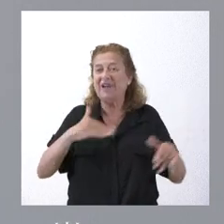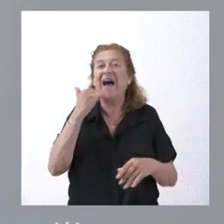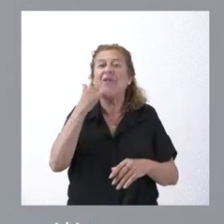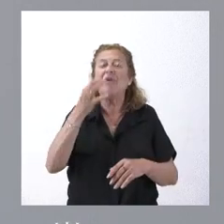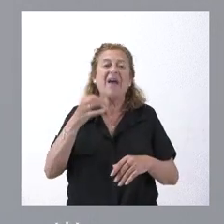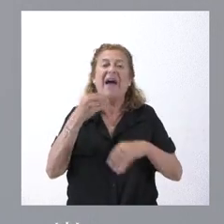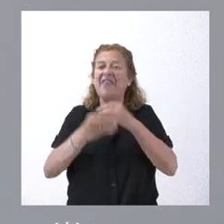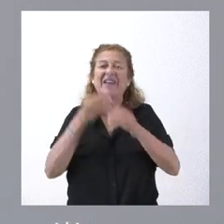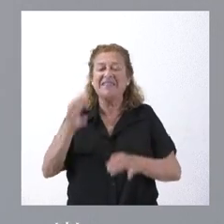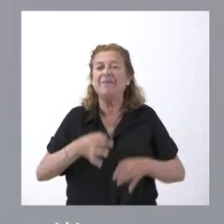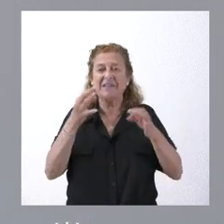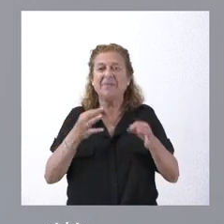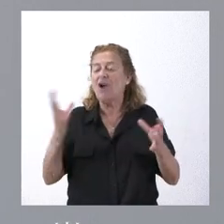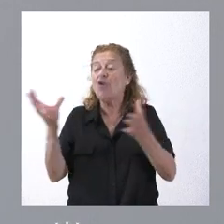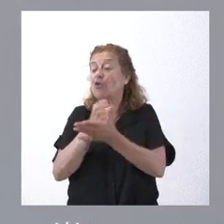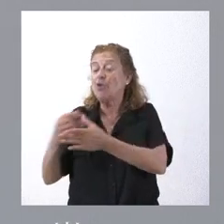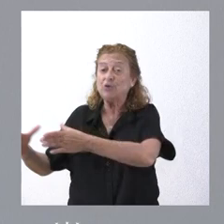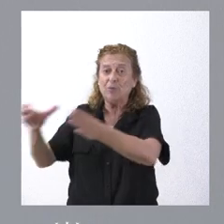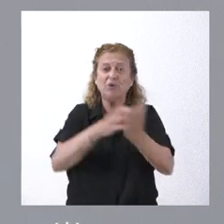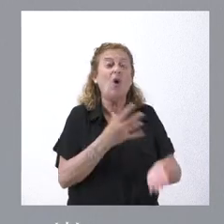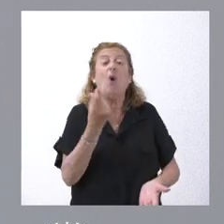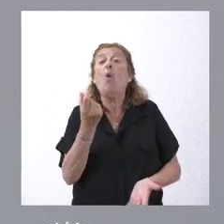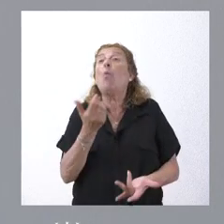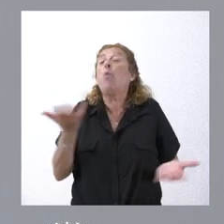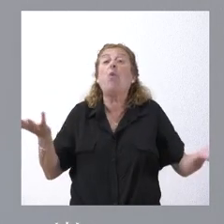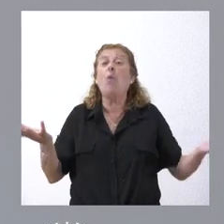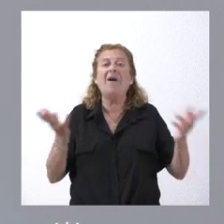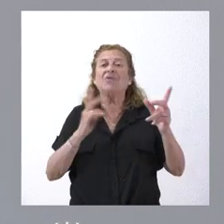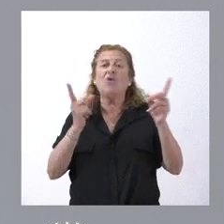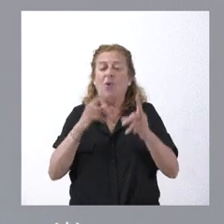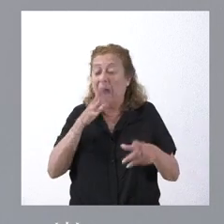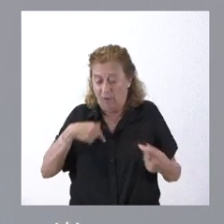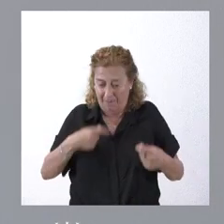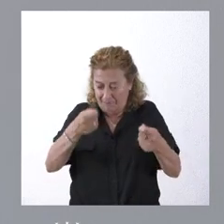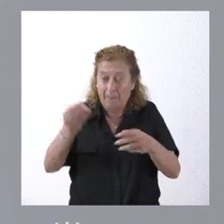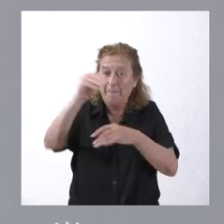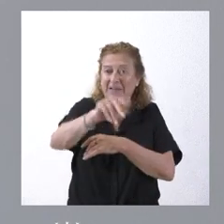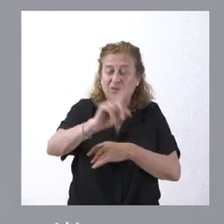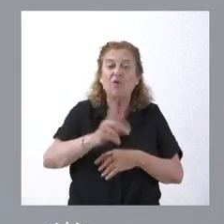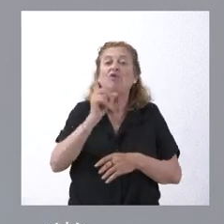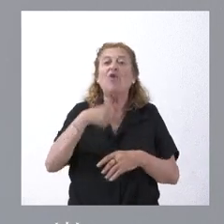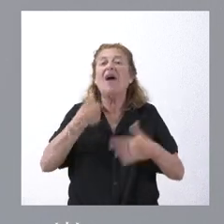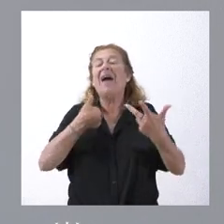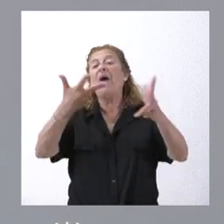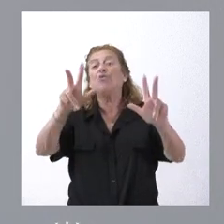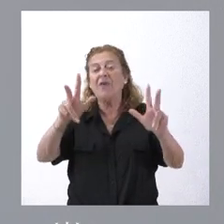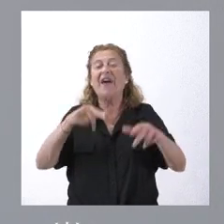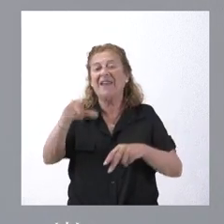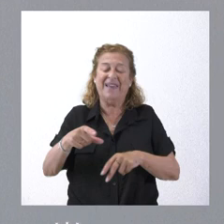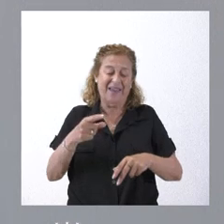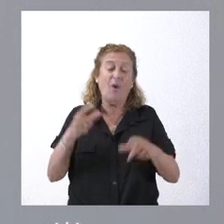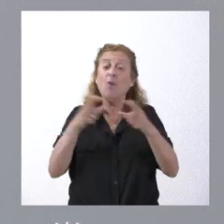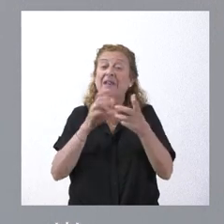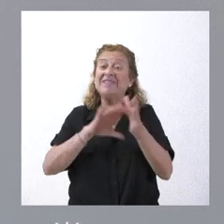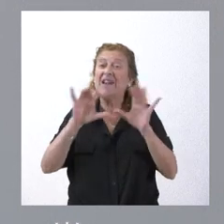hacerse siempre de la mano de todo el sector. ¿Cuánto supone esto? No es una aportación adicional en el día de hoy, simplemente es autorizar que esa aportación de la Junta de